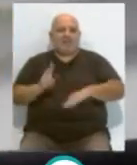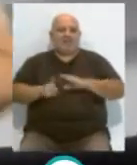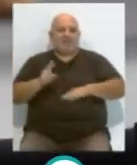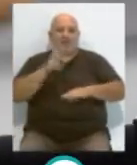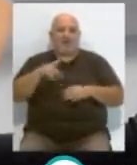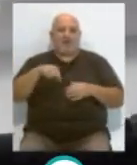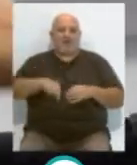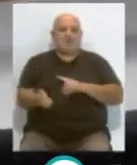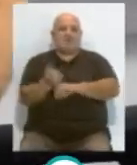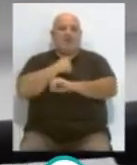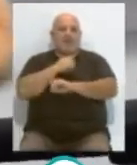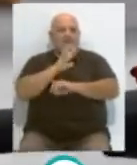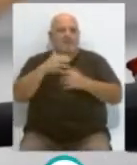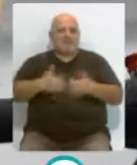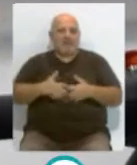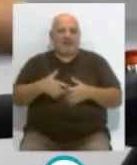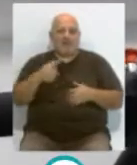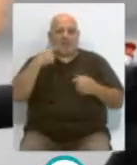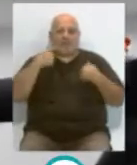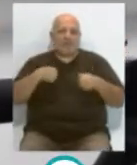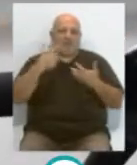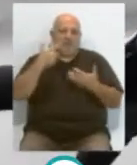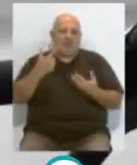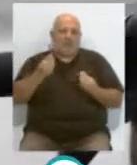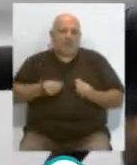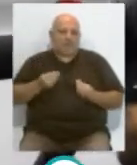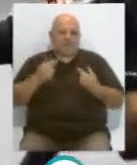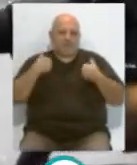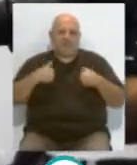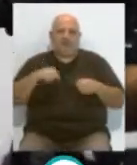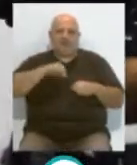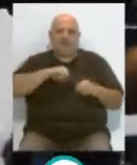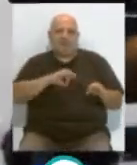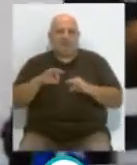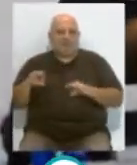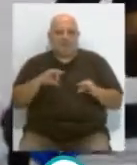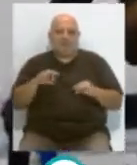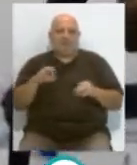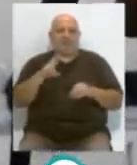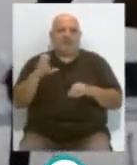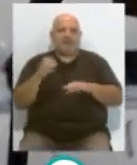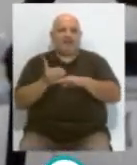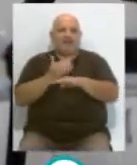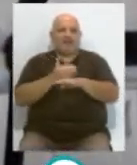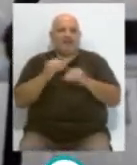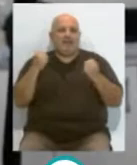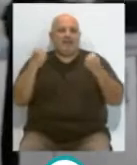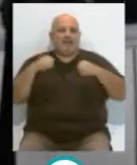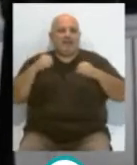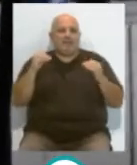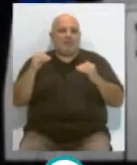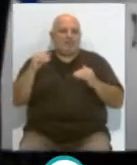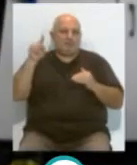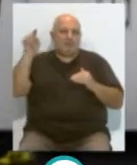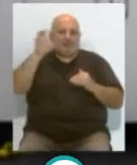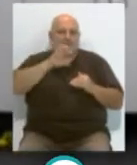más. La verdad que se le ve que está en forma, que se ha cuidado, que se ha tomado las pretemporadas que se toman ya los jugadores, porque